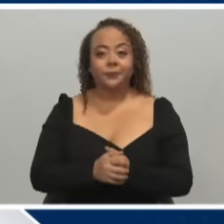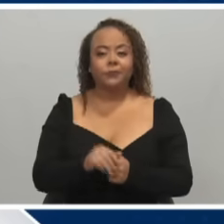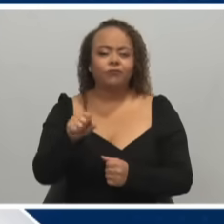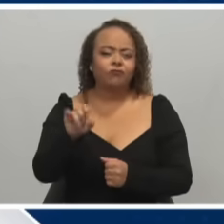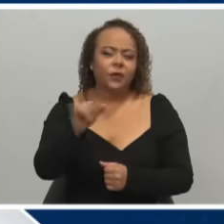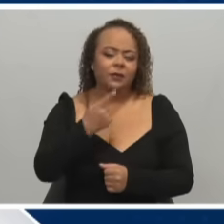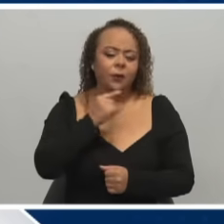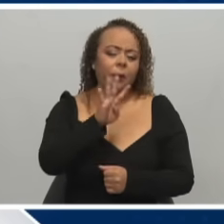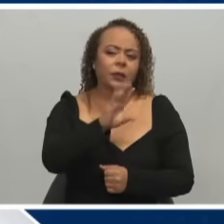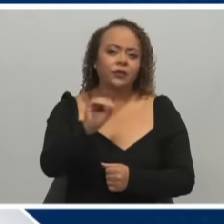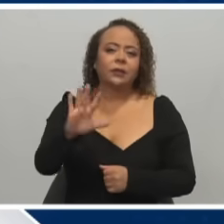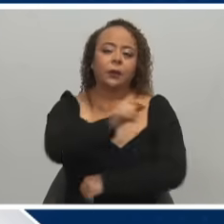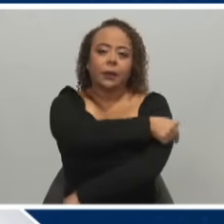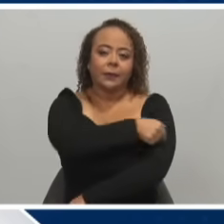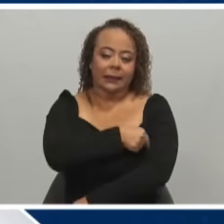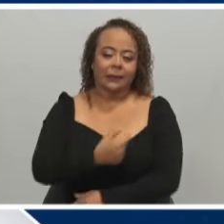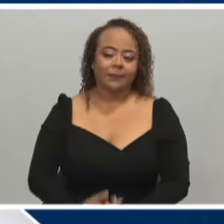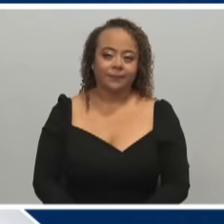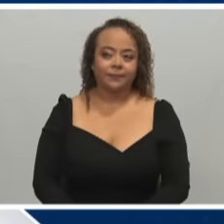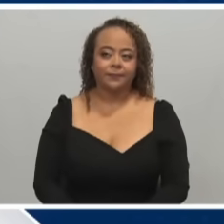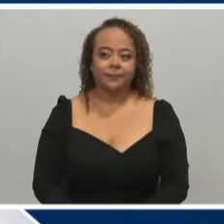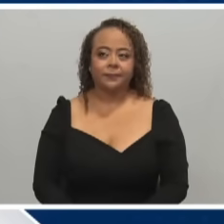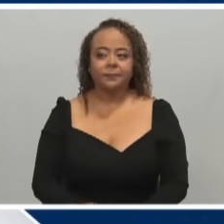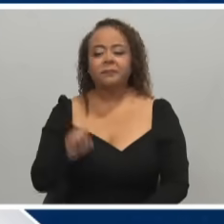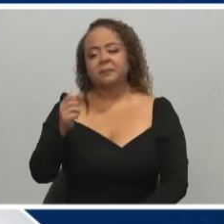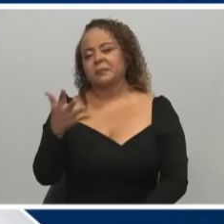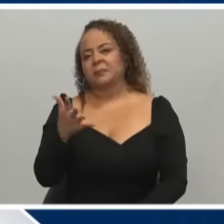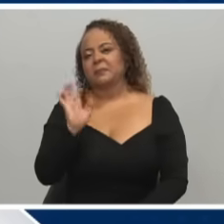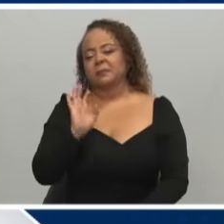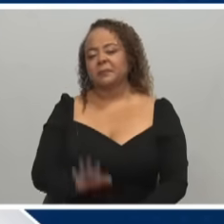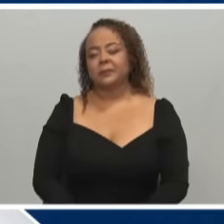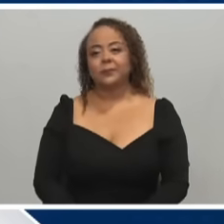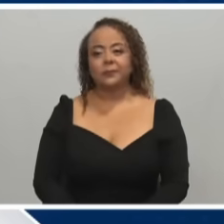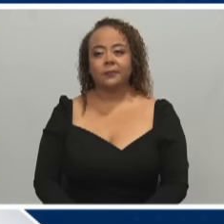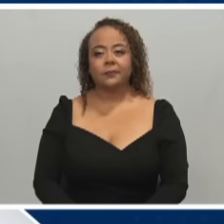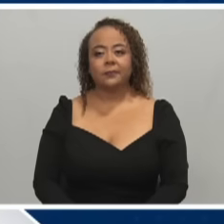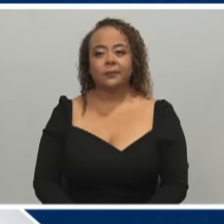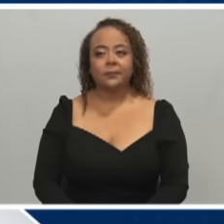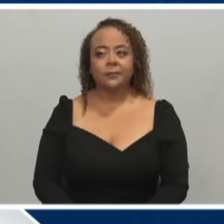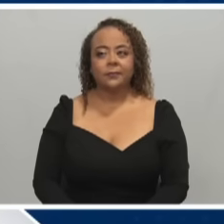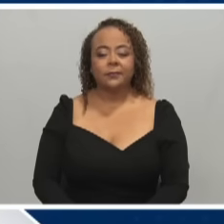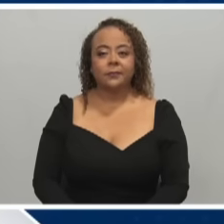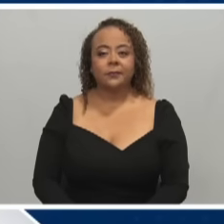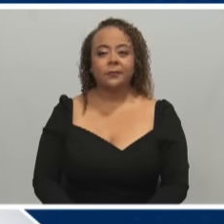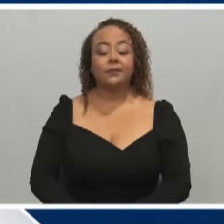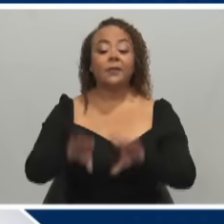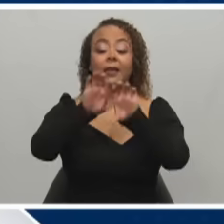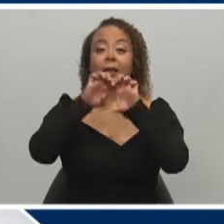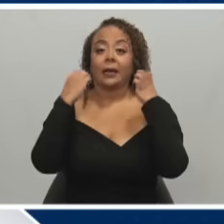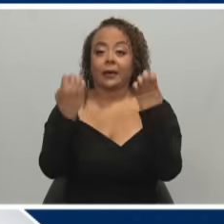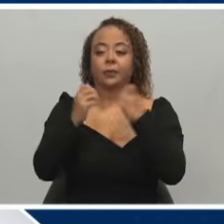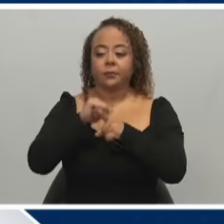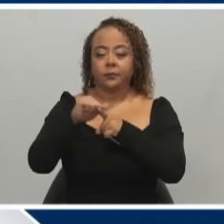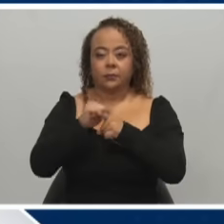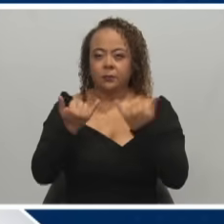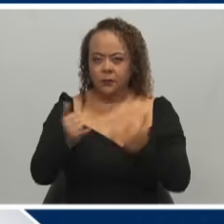entre cuatro y cinco capitanes los que él siempre tiene más o menos lo mis lo que se estila ya verdad el equipo está entrenando